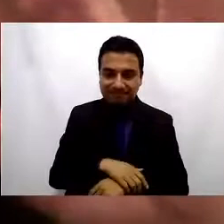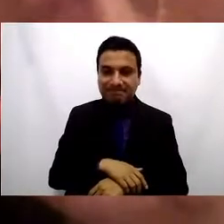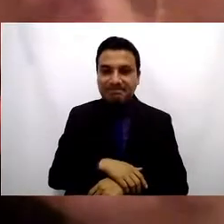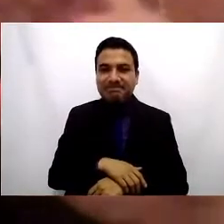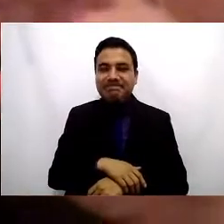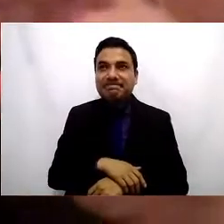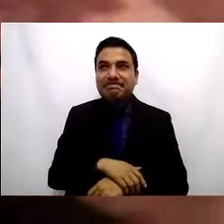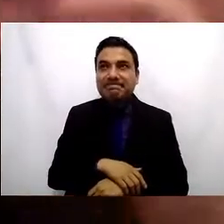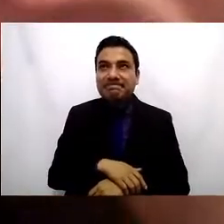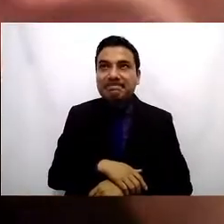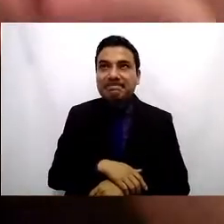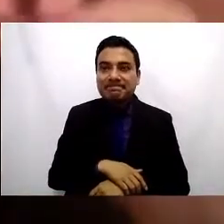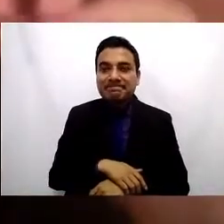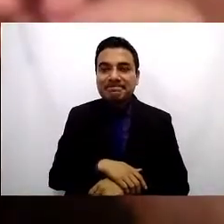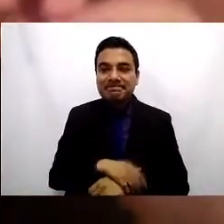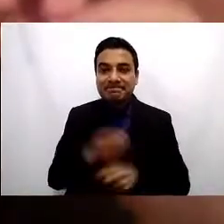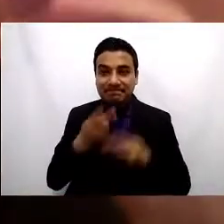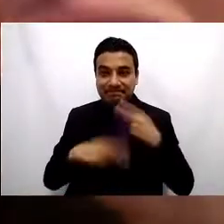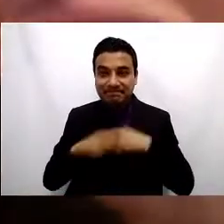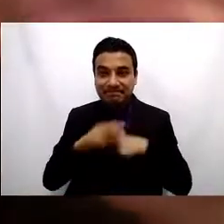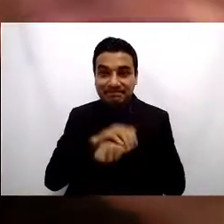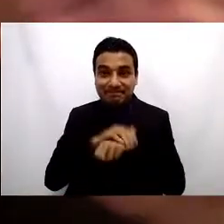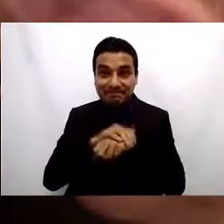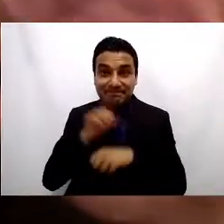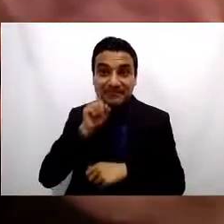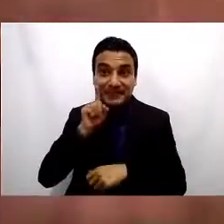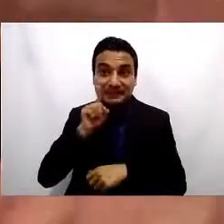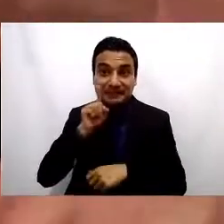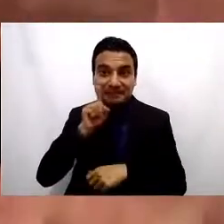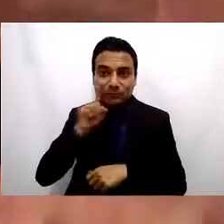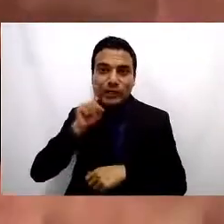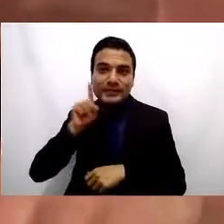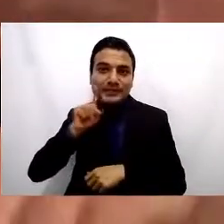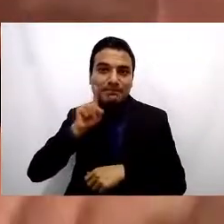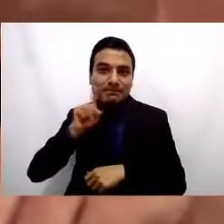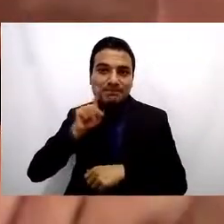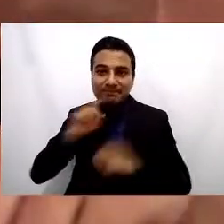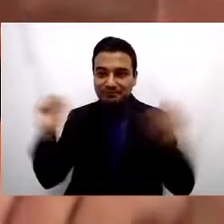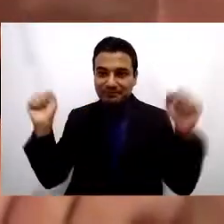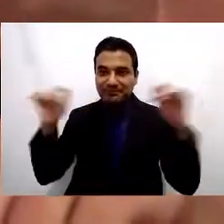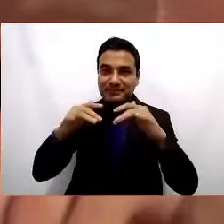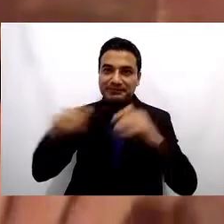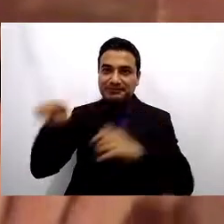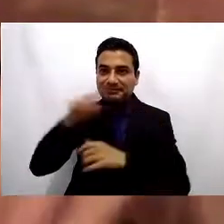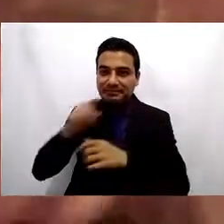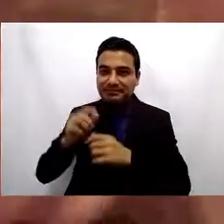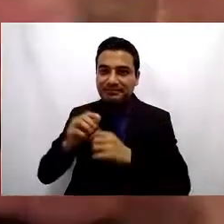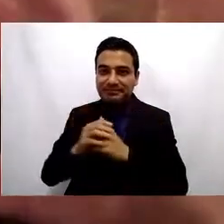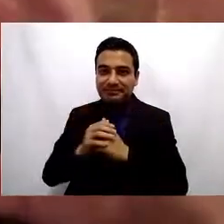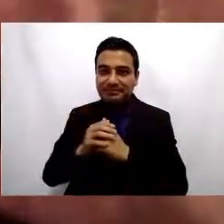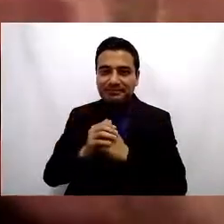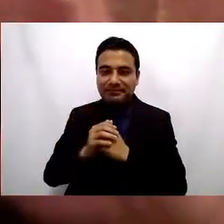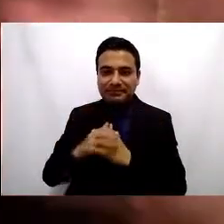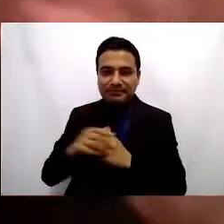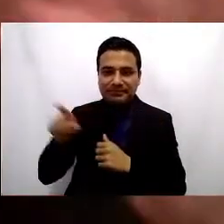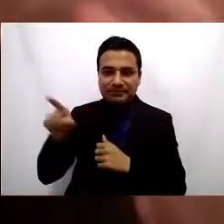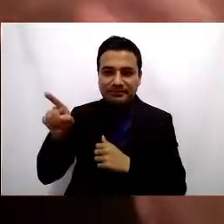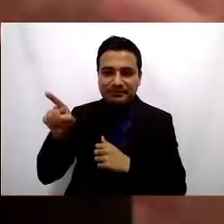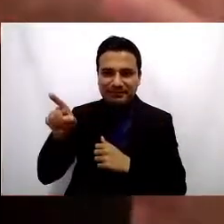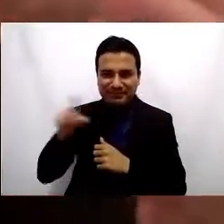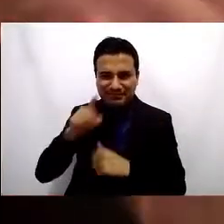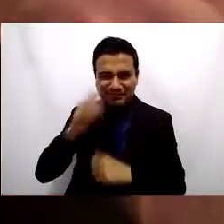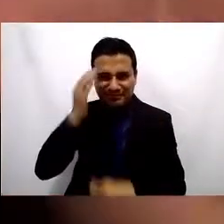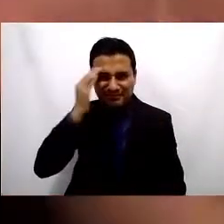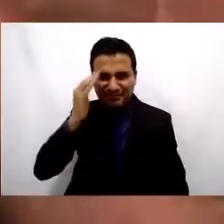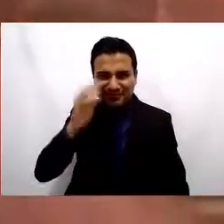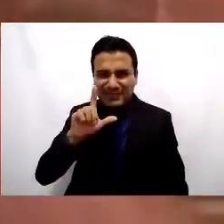juntado las amigas, las mujeres de las parejas, y estaban consultando el I Ching. Ustedes saben,